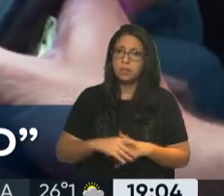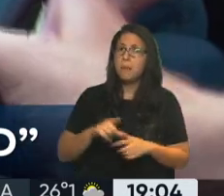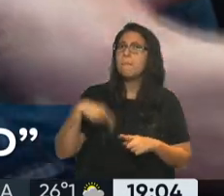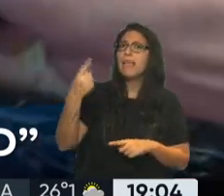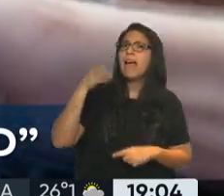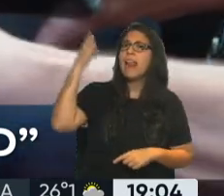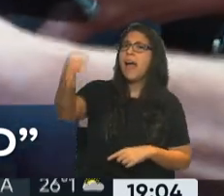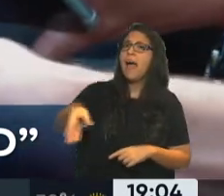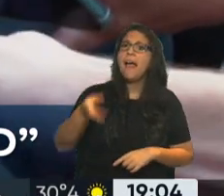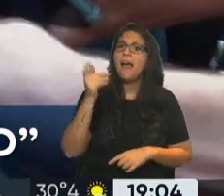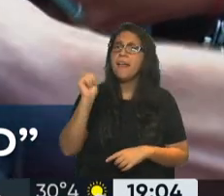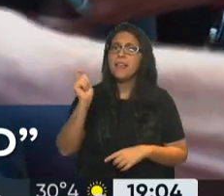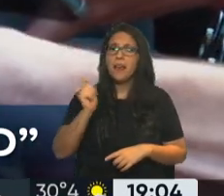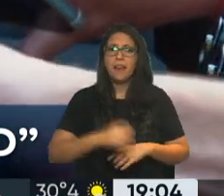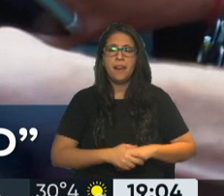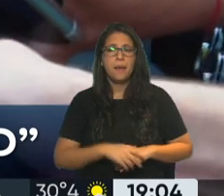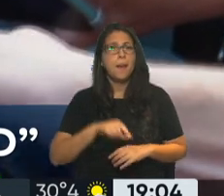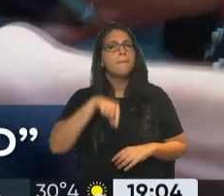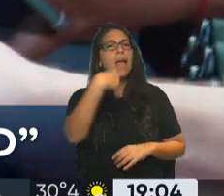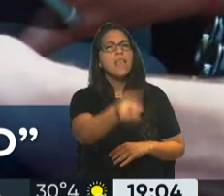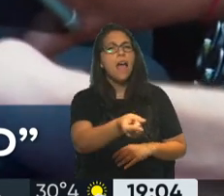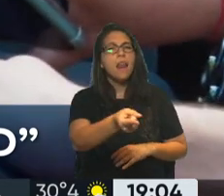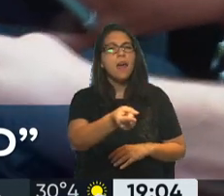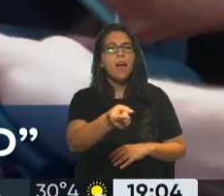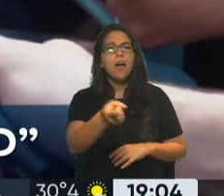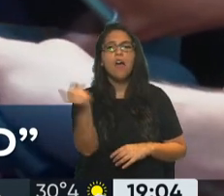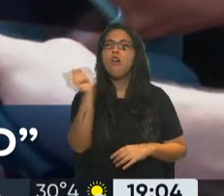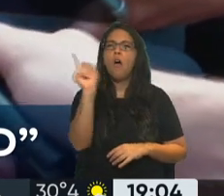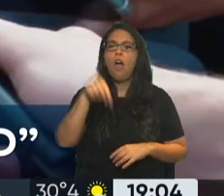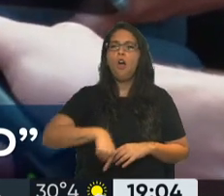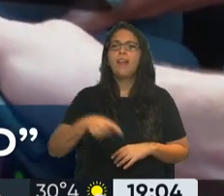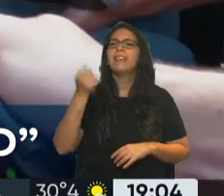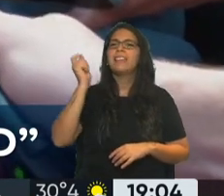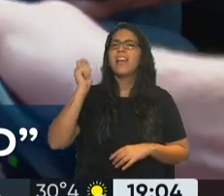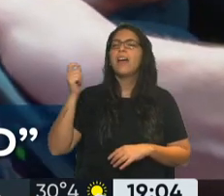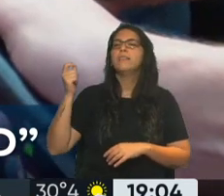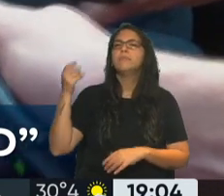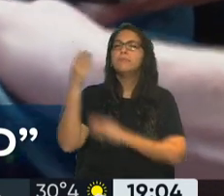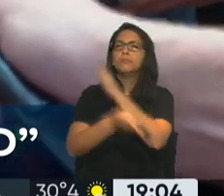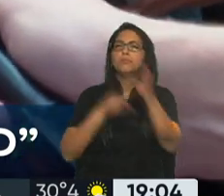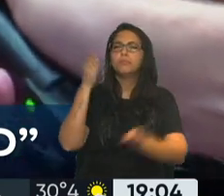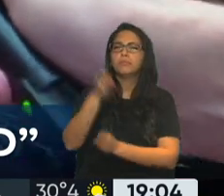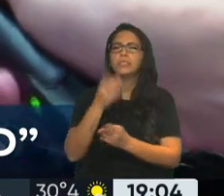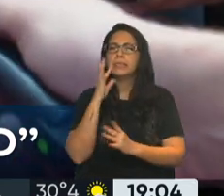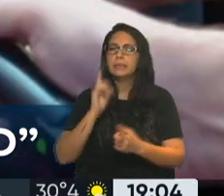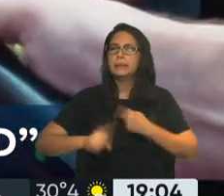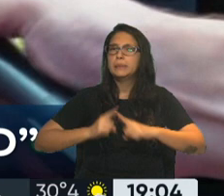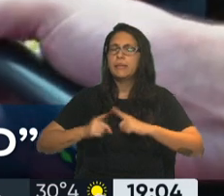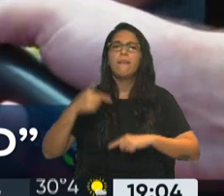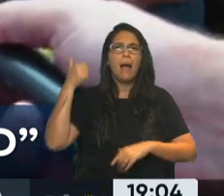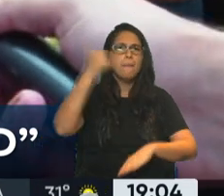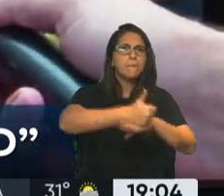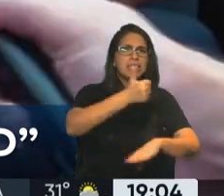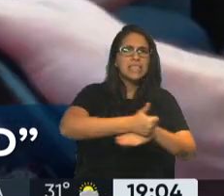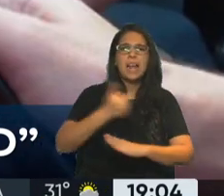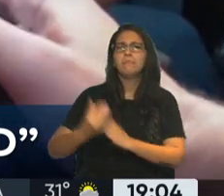ejemplo eh mañana no no se está discutiendo todavía quiénes van pero van a estar van a ir presencial y van a ir